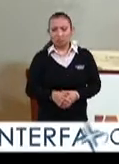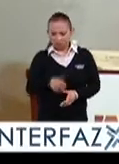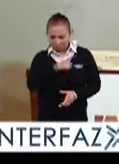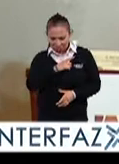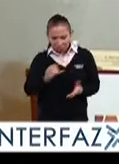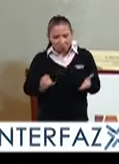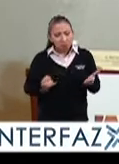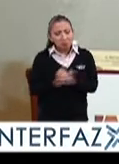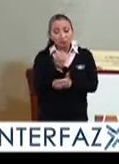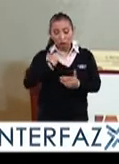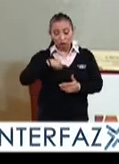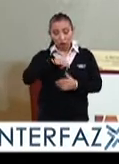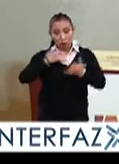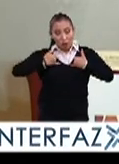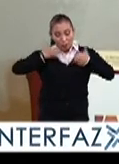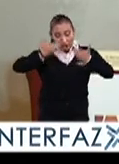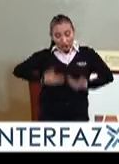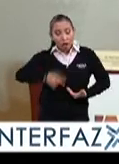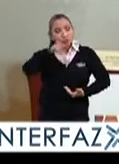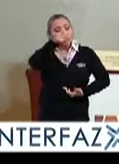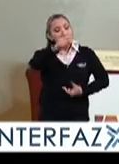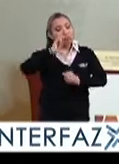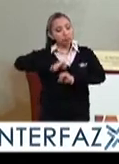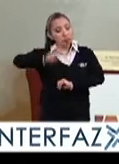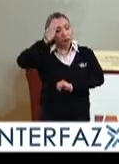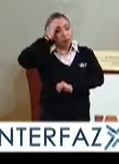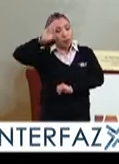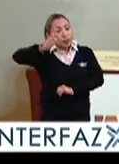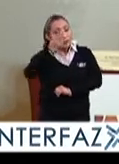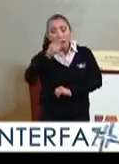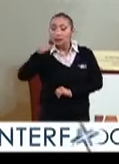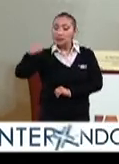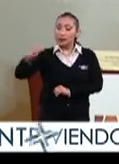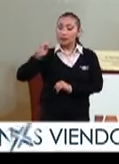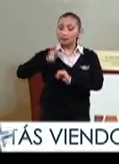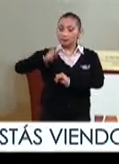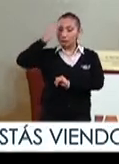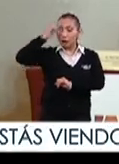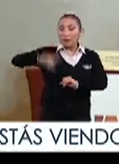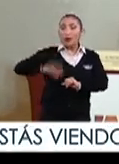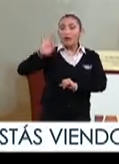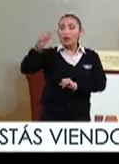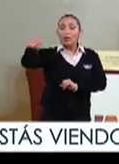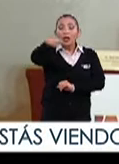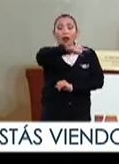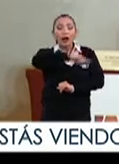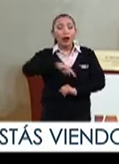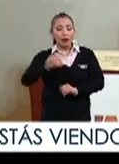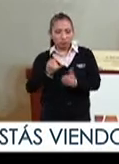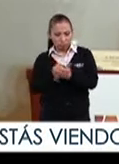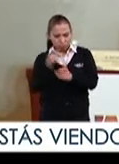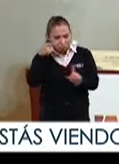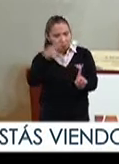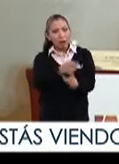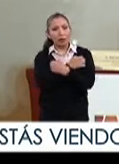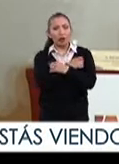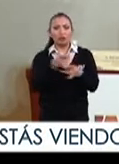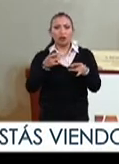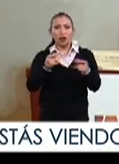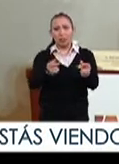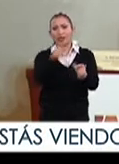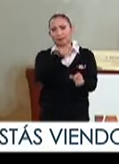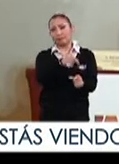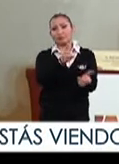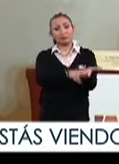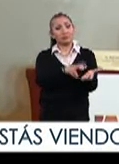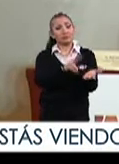Apostemos, nosotros como jóvenes, ustedes como autoridades universitarias y autoridades del gobierno federal, por la educación de calidad.